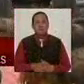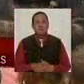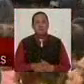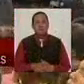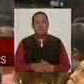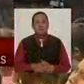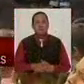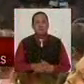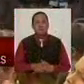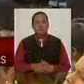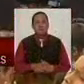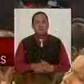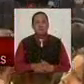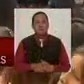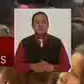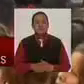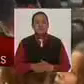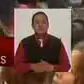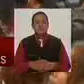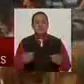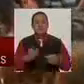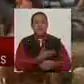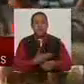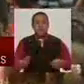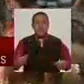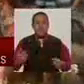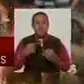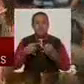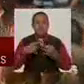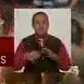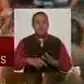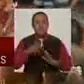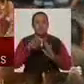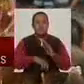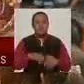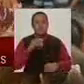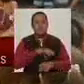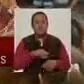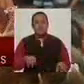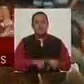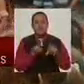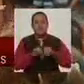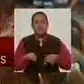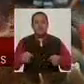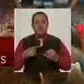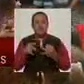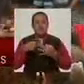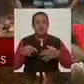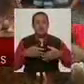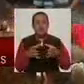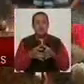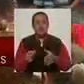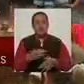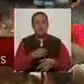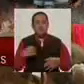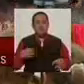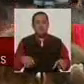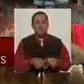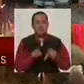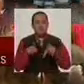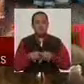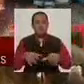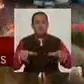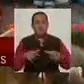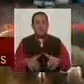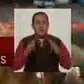debido a que el Estado, a través de los diferentes programas sociales y a través de los diferentes ministerios en módulos de